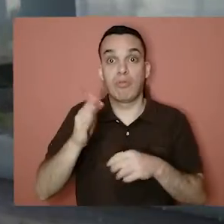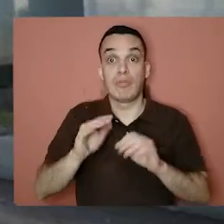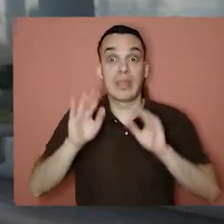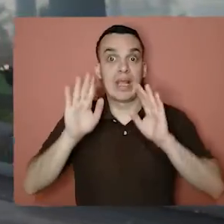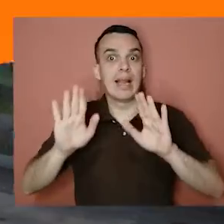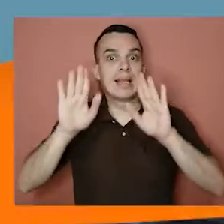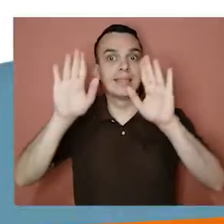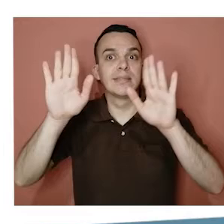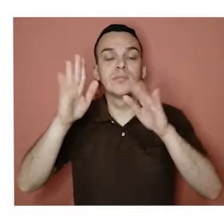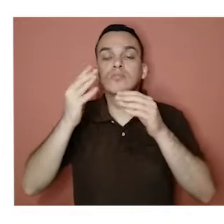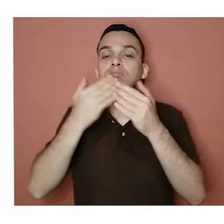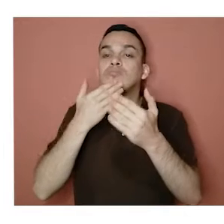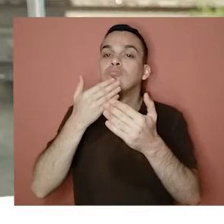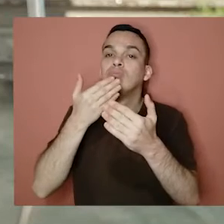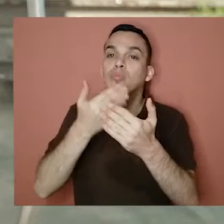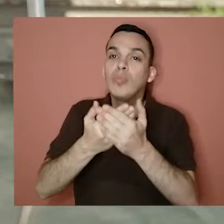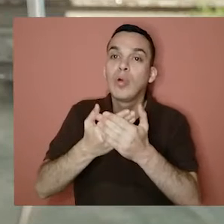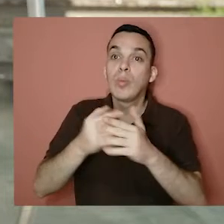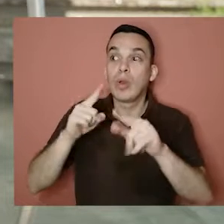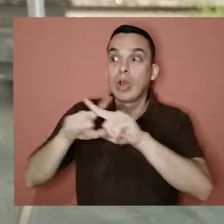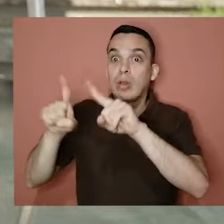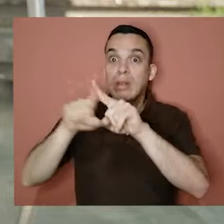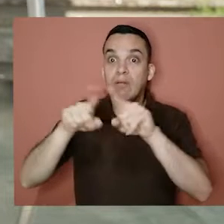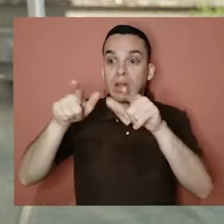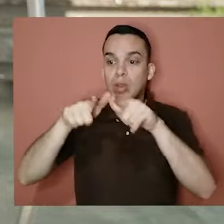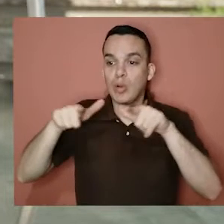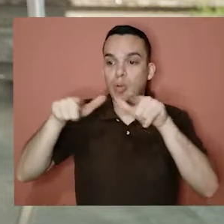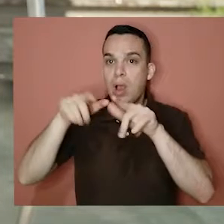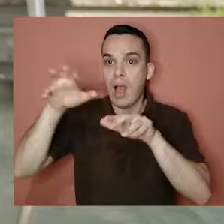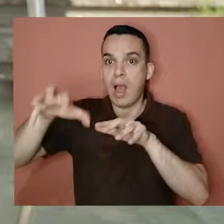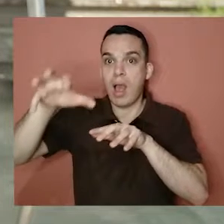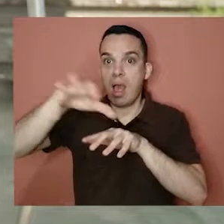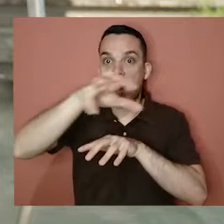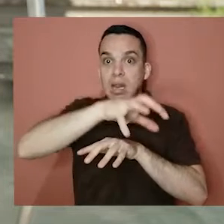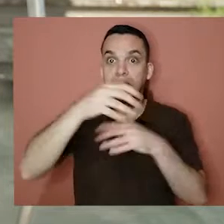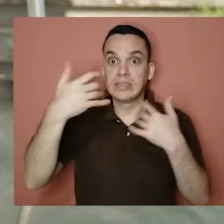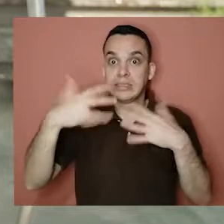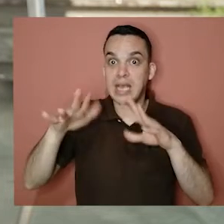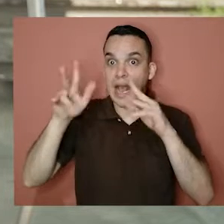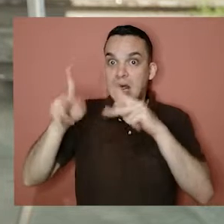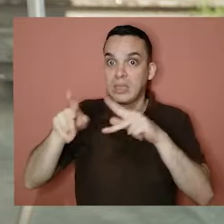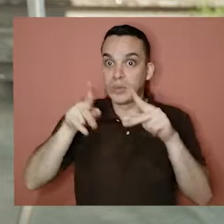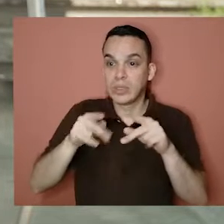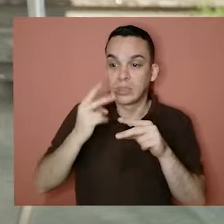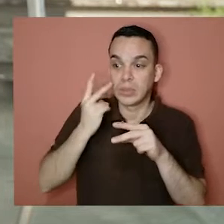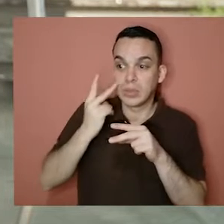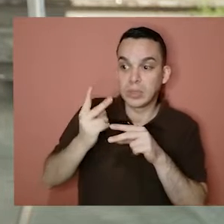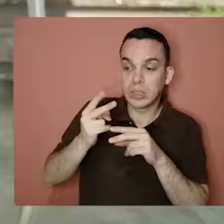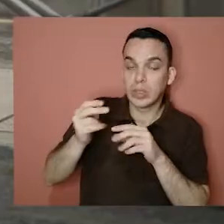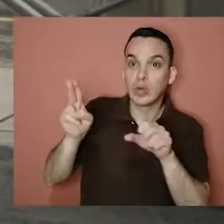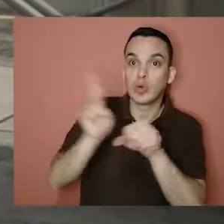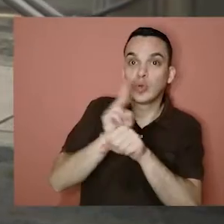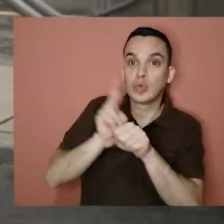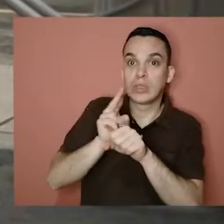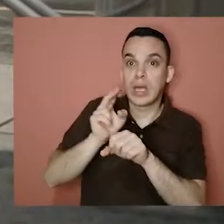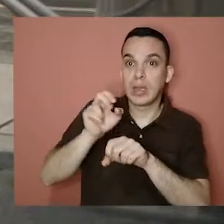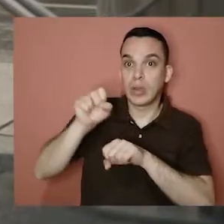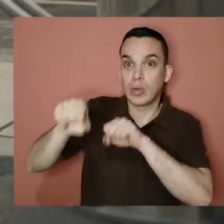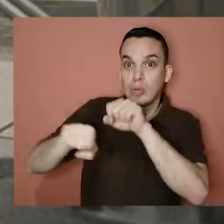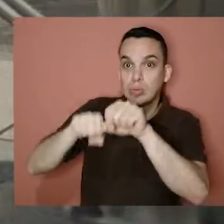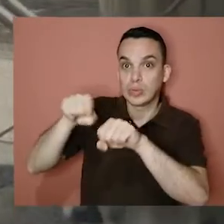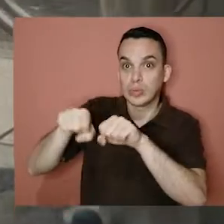su automóvil. El éxito ha sido bastante rotundo, pues en los diferentes puntos que hemos colocado se han visto ya las